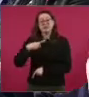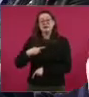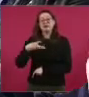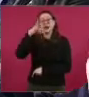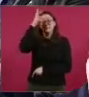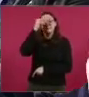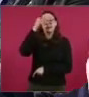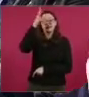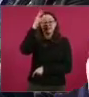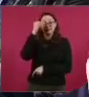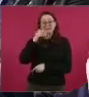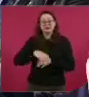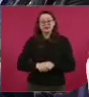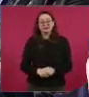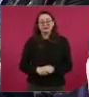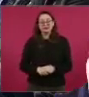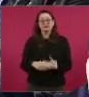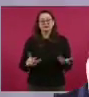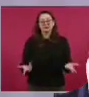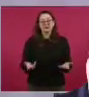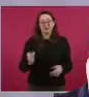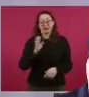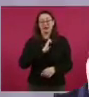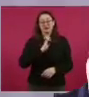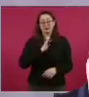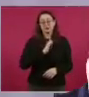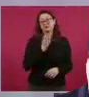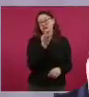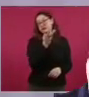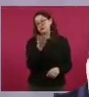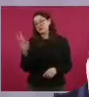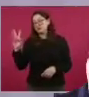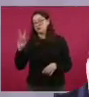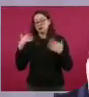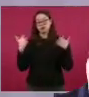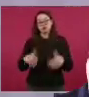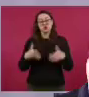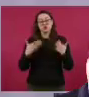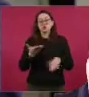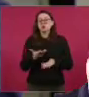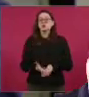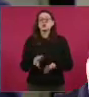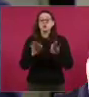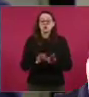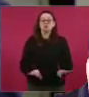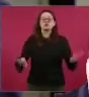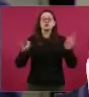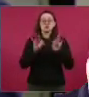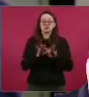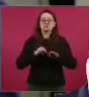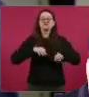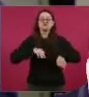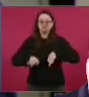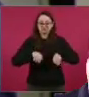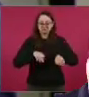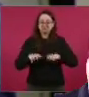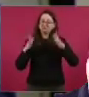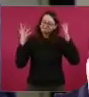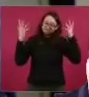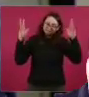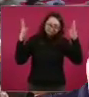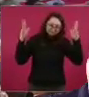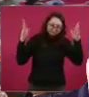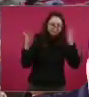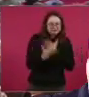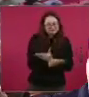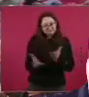los entrenadores, muy importante, mucho, muy importante su labor, por eso un aplauso para